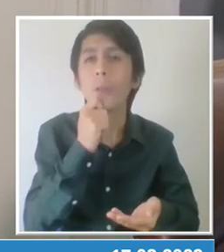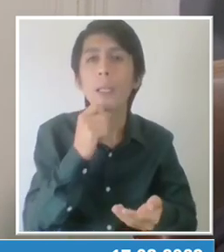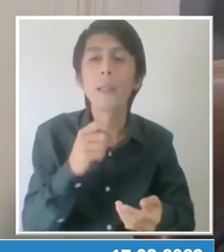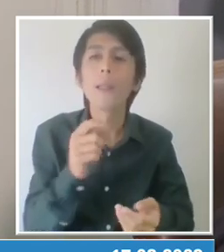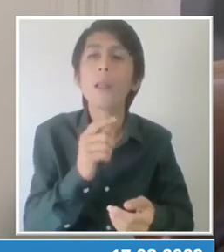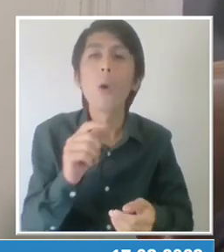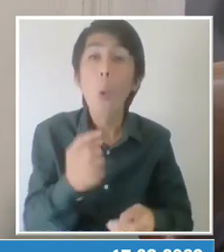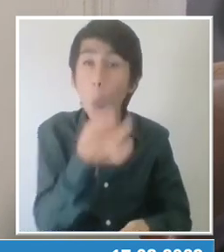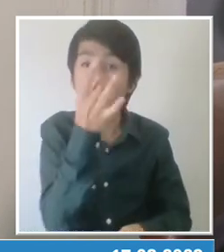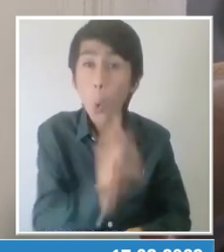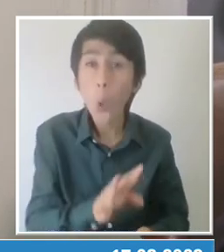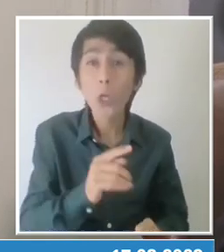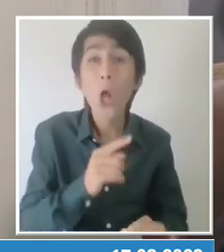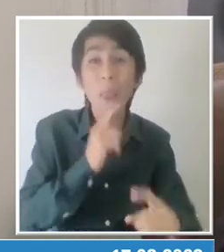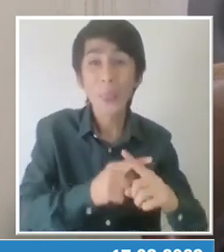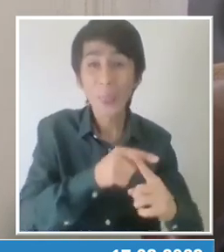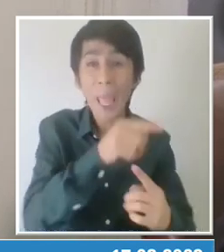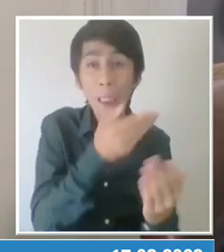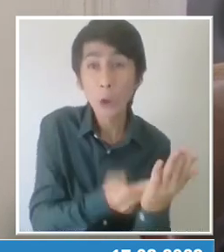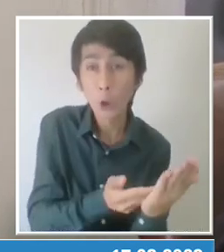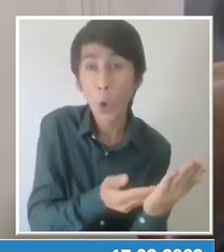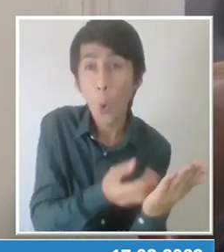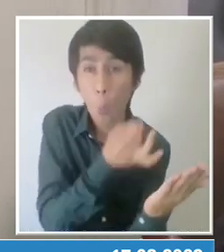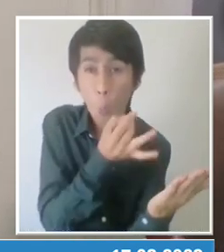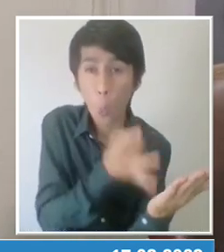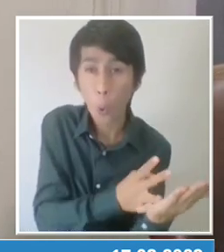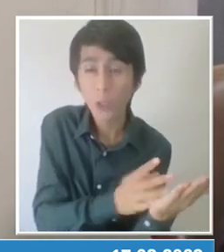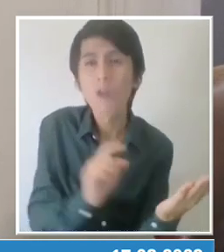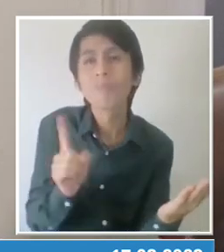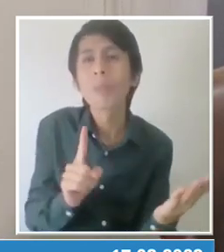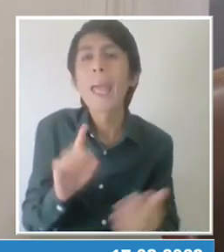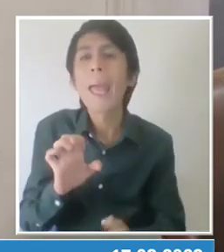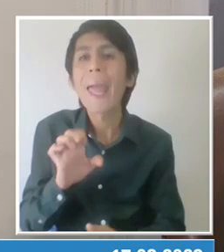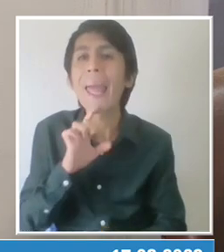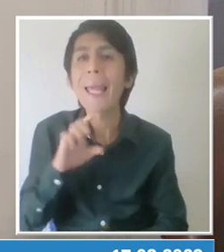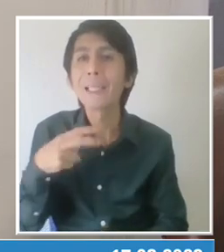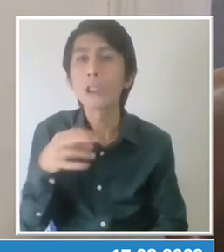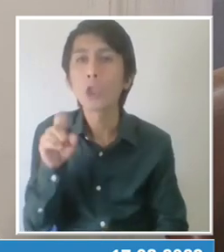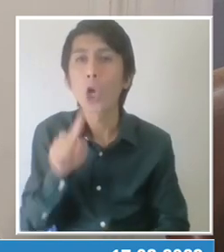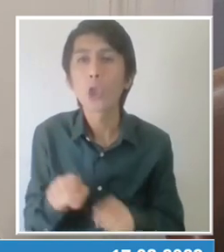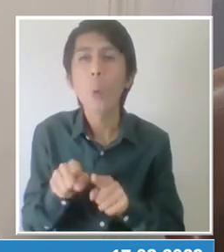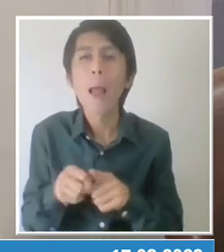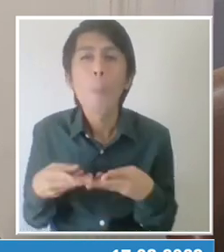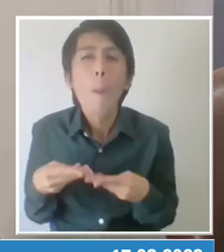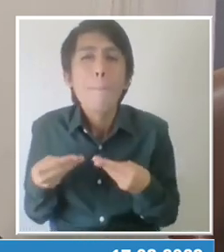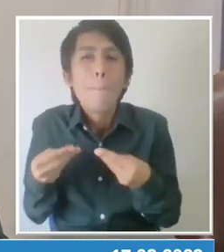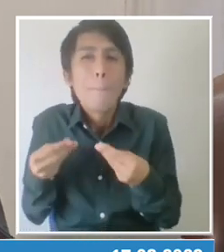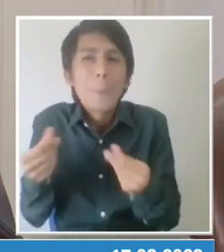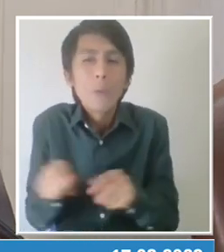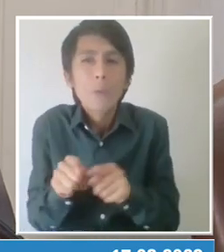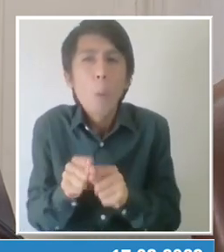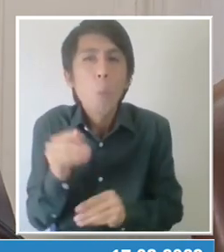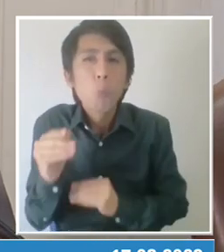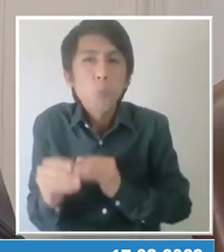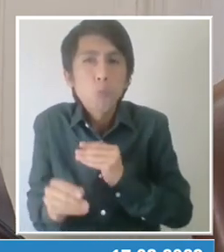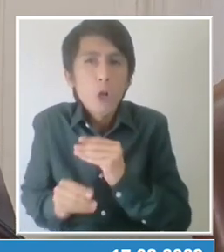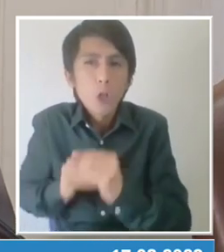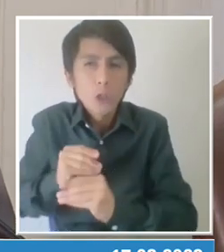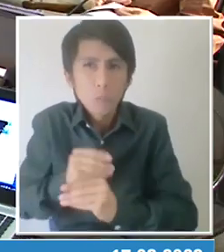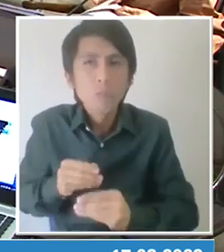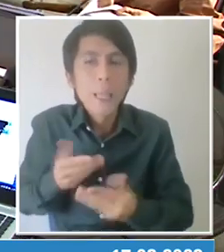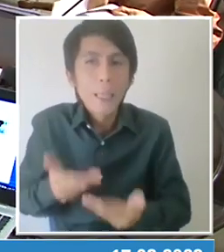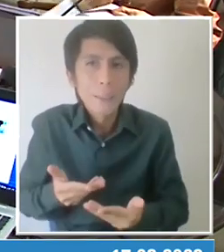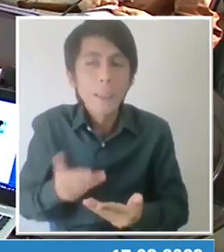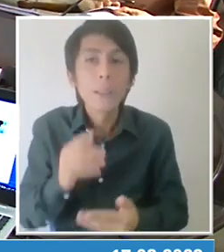un ethos, es un espíritu, es una manera de enfrentar un momento que al mismo tiempo que es